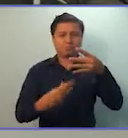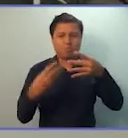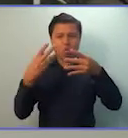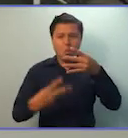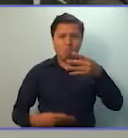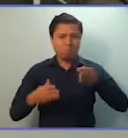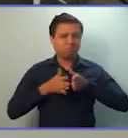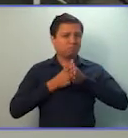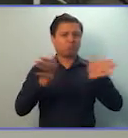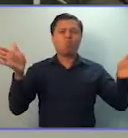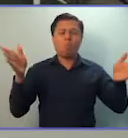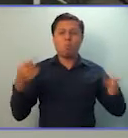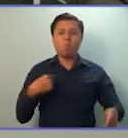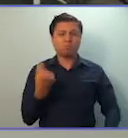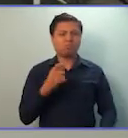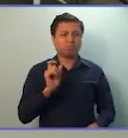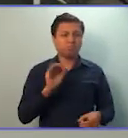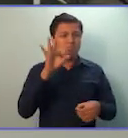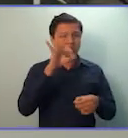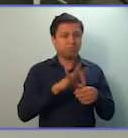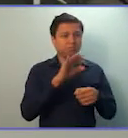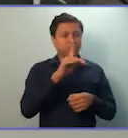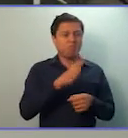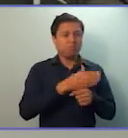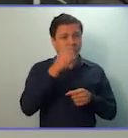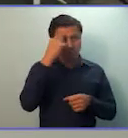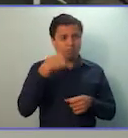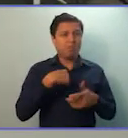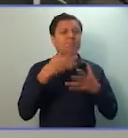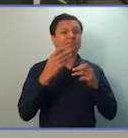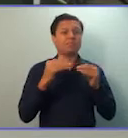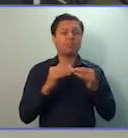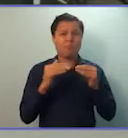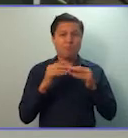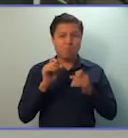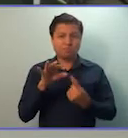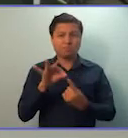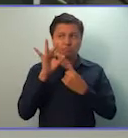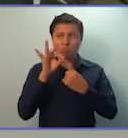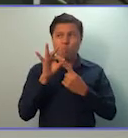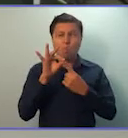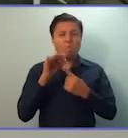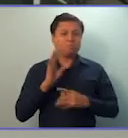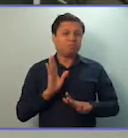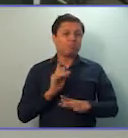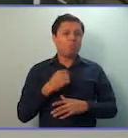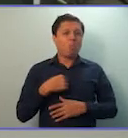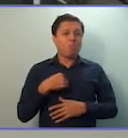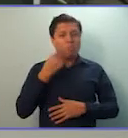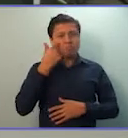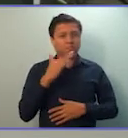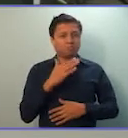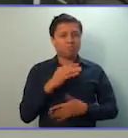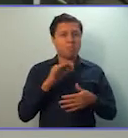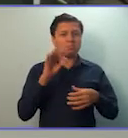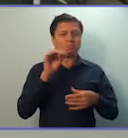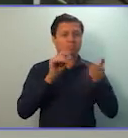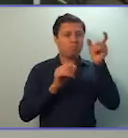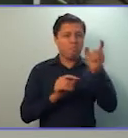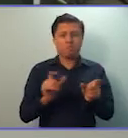yo ya no sólo puedo votar por el partido de mi preferencia sino que puedo hacer un cruce de mis preferencias decir puedo votar por